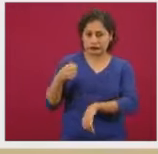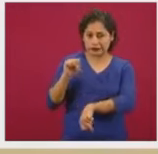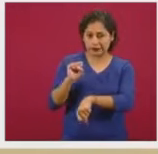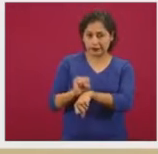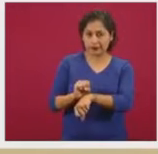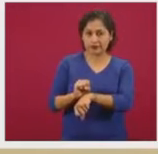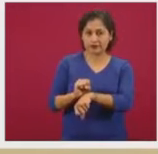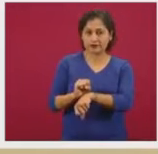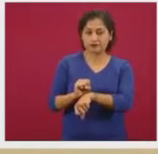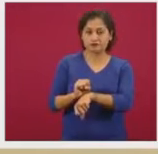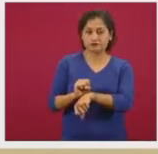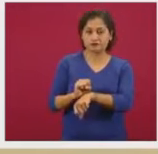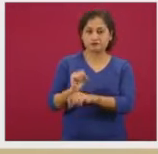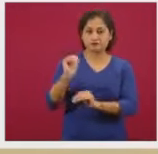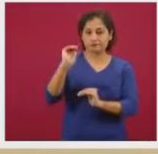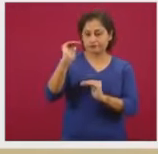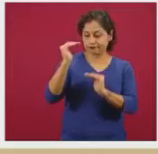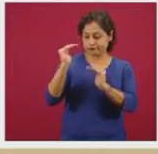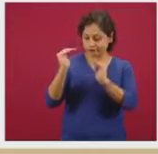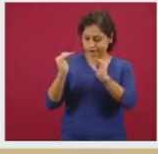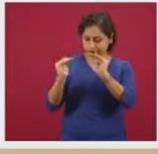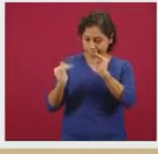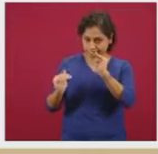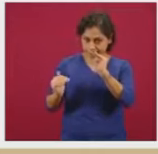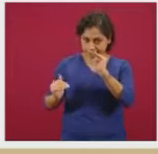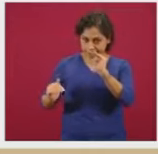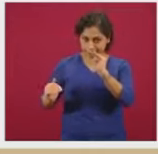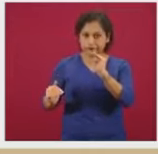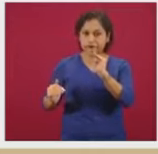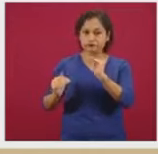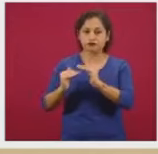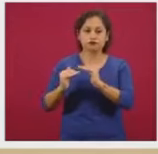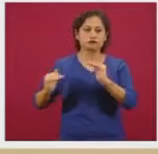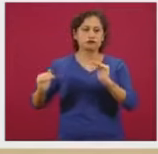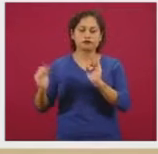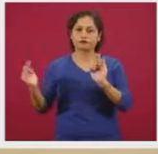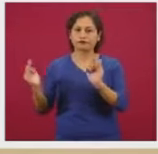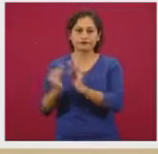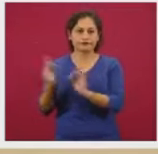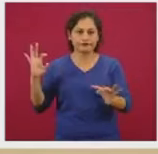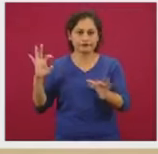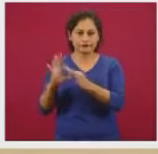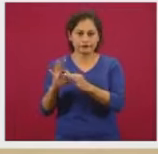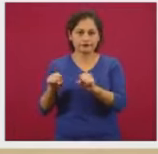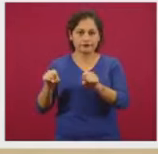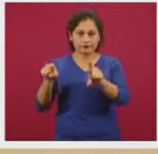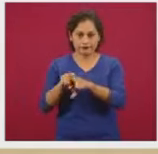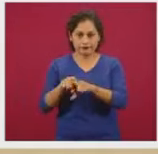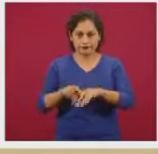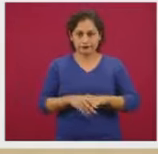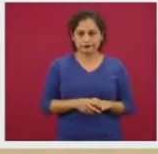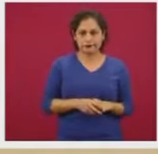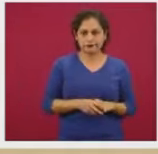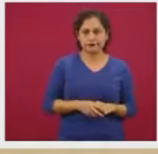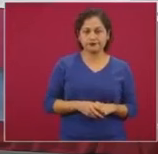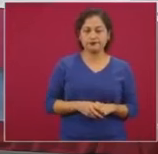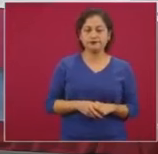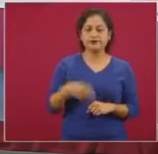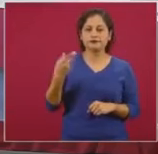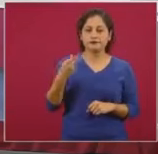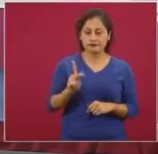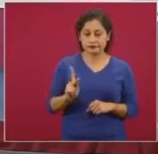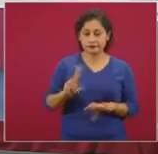prácticamente teniendo el número de defunciones igual a lo esperado de acuerdo a los últimos años, pero realmente el componente